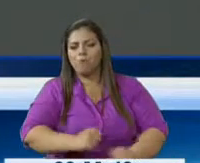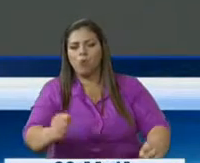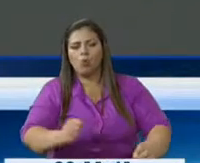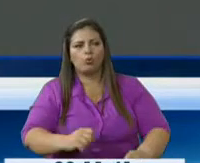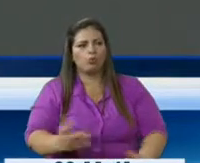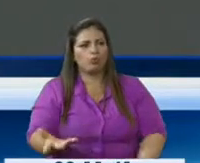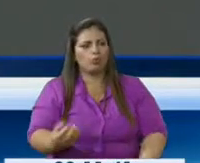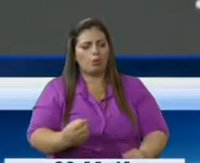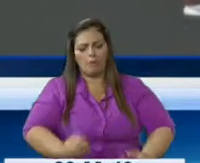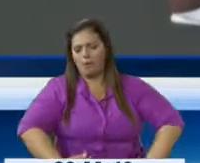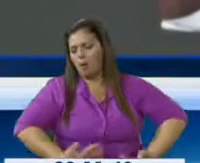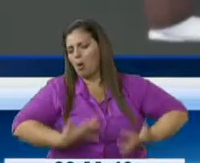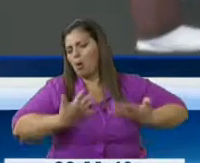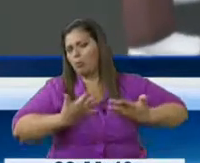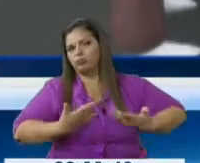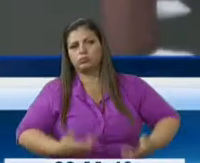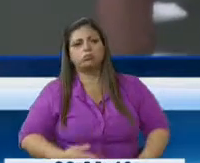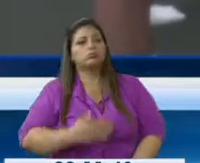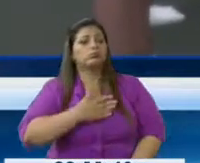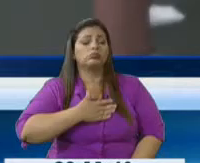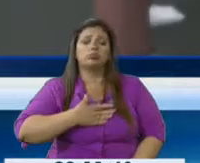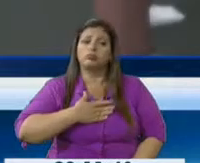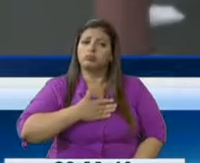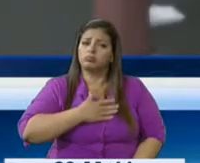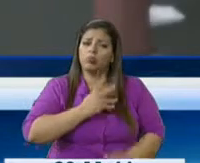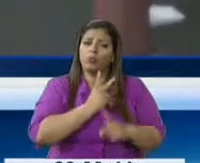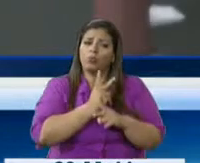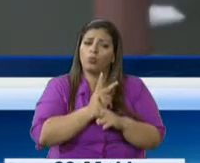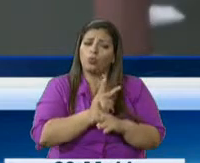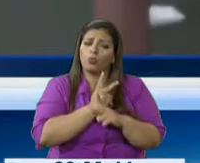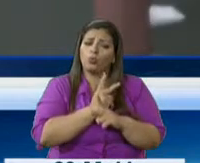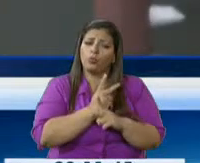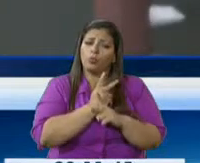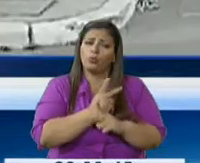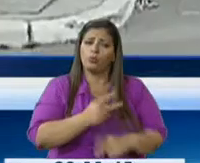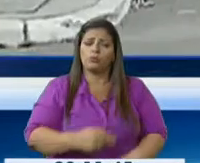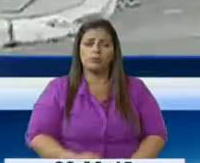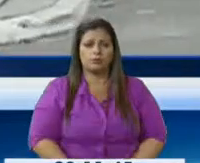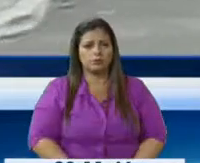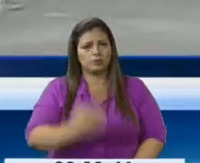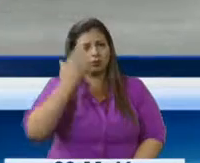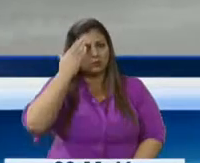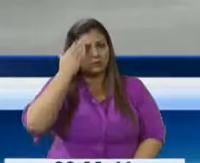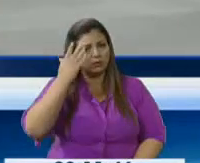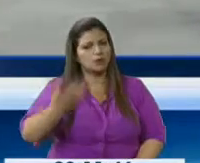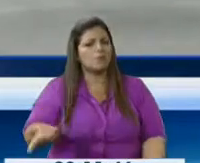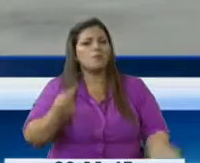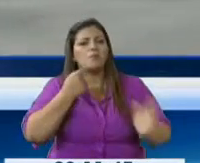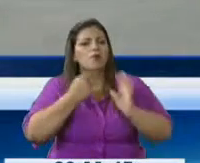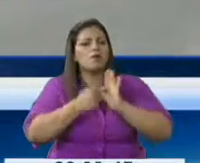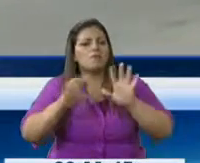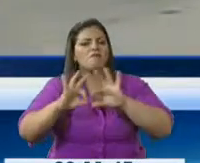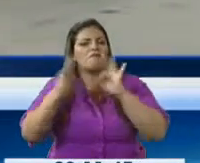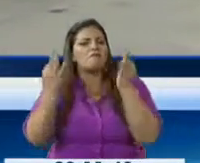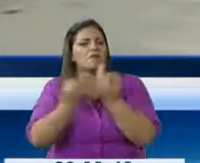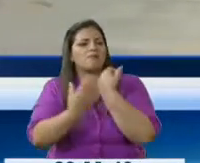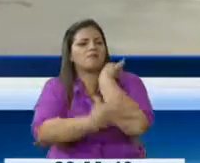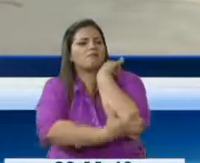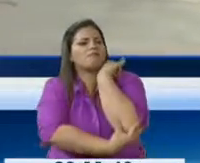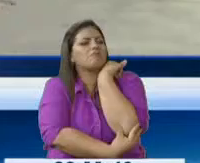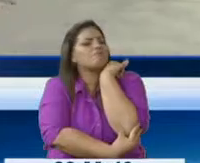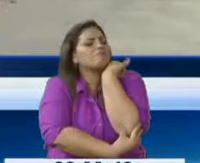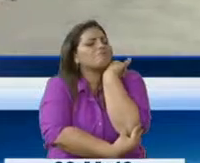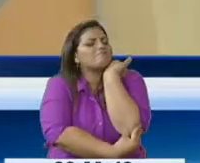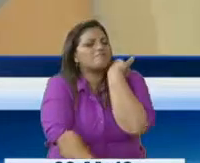en relación con el beneficio que significará a mediano y largo plazo para una familia que no tiene recursos y que no tiene otra manera